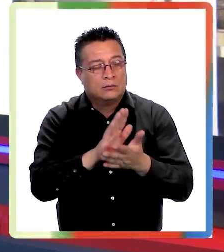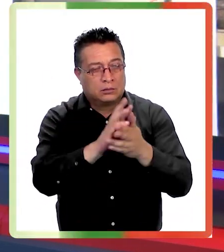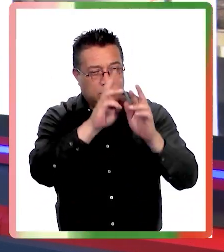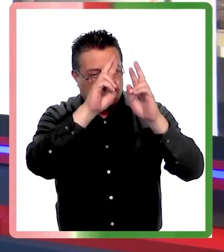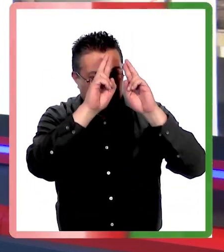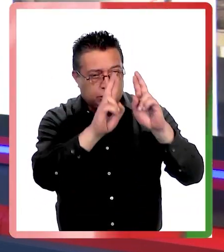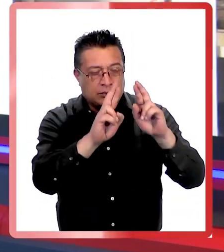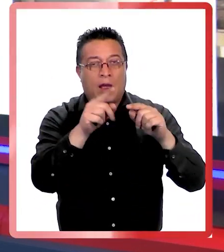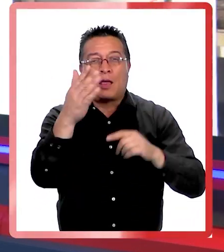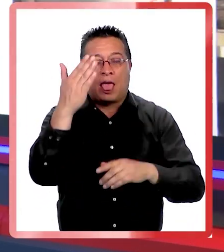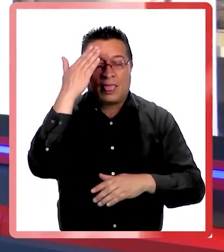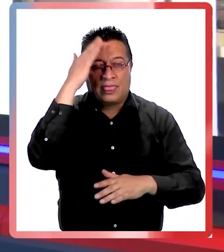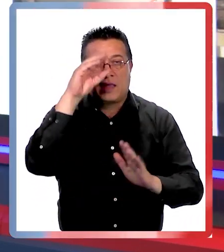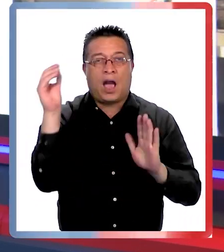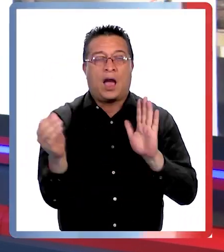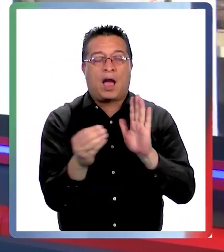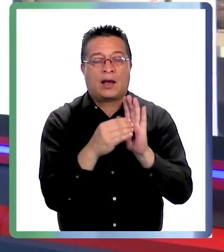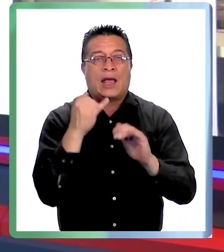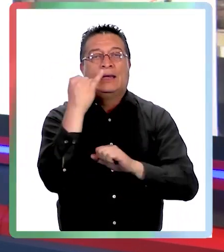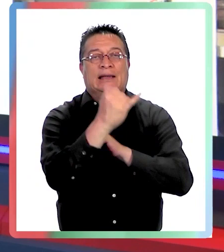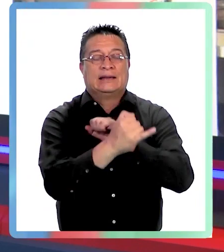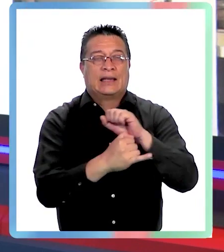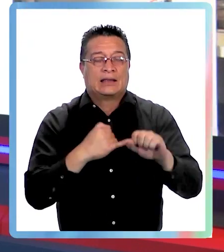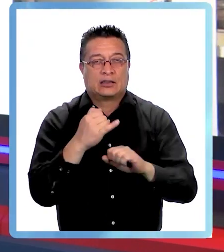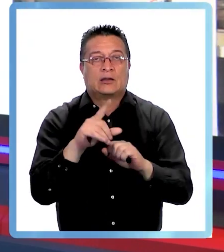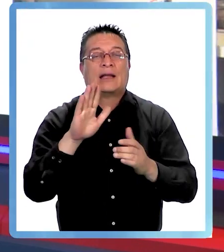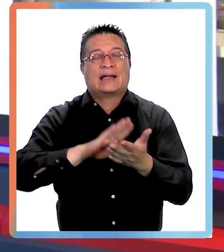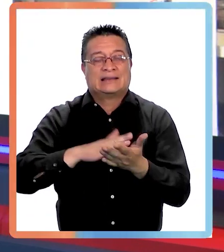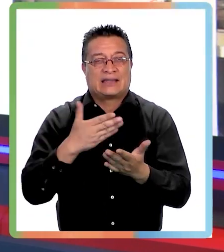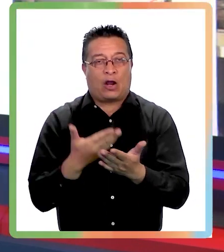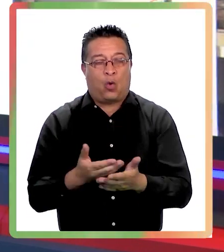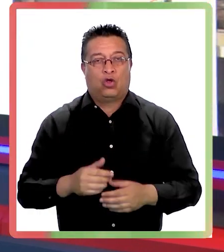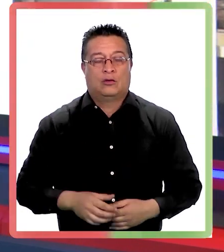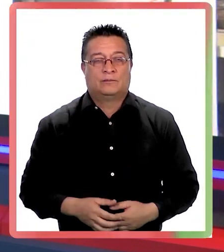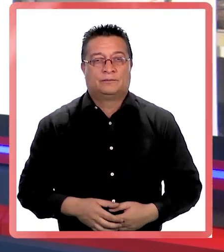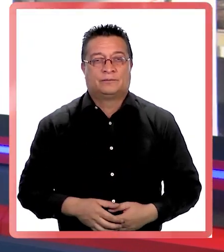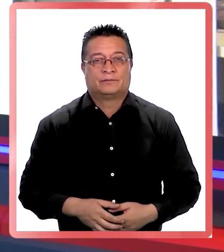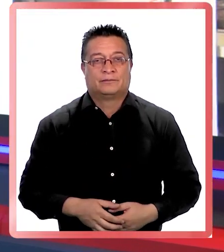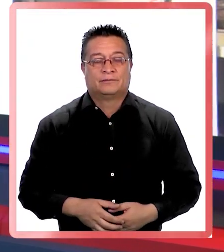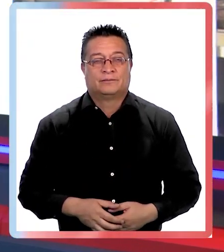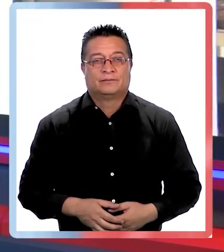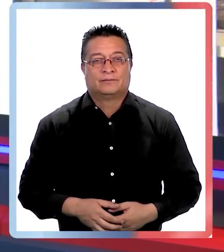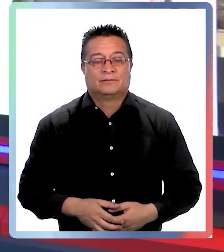conmemora o se celebra el Día Internacional de la Salud?